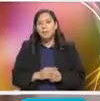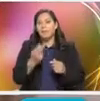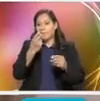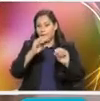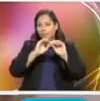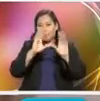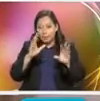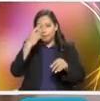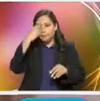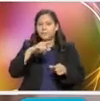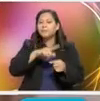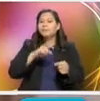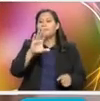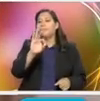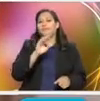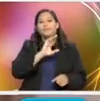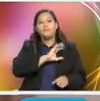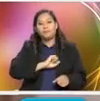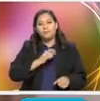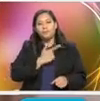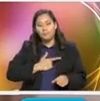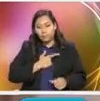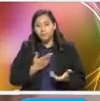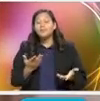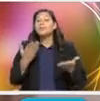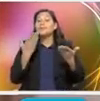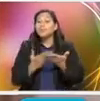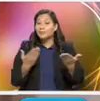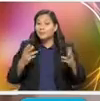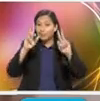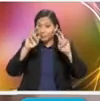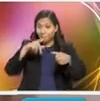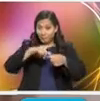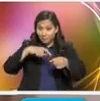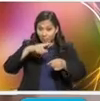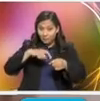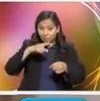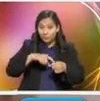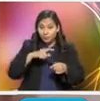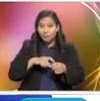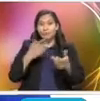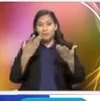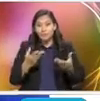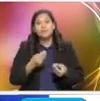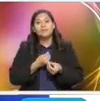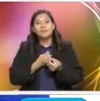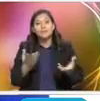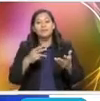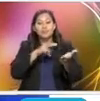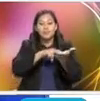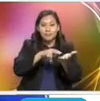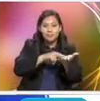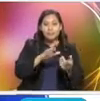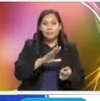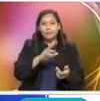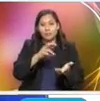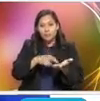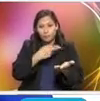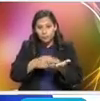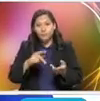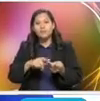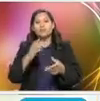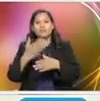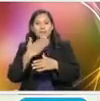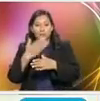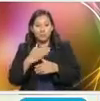sea el tono de su preferencia. Y bueno, hablando de los tonos, entonces están disponibles negro, castaño y rubio, ¿no? Así